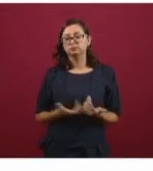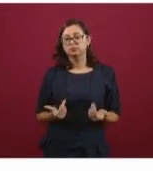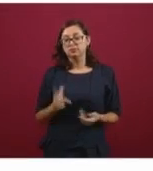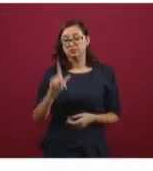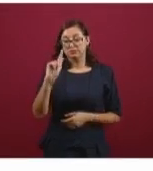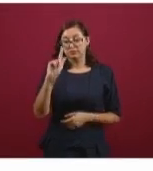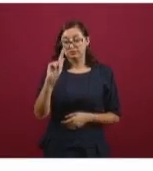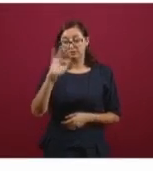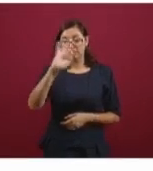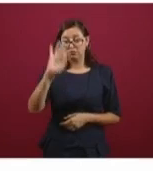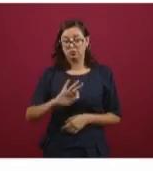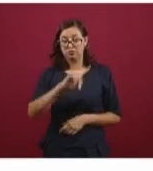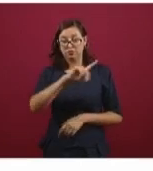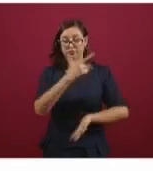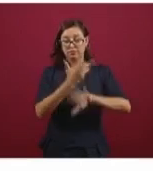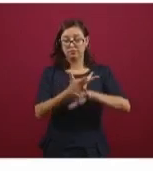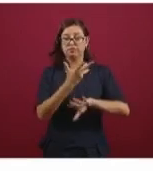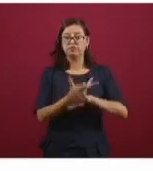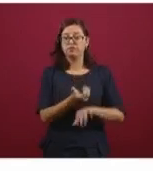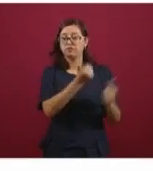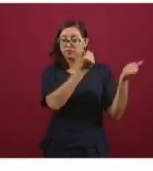70%,